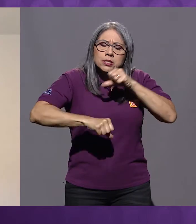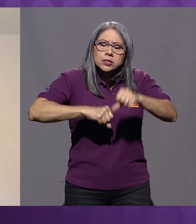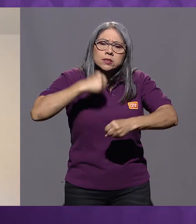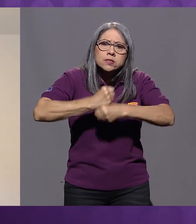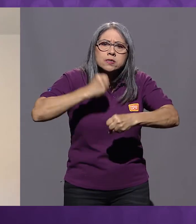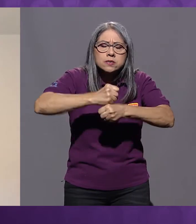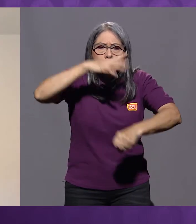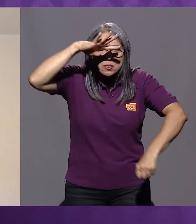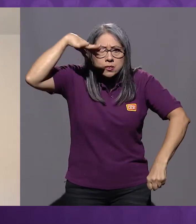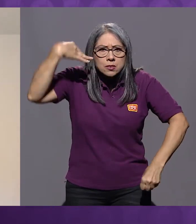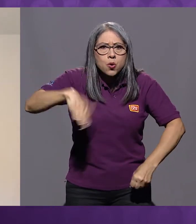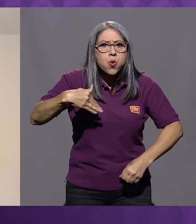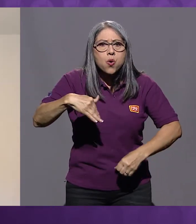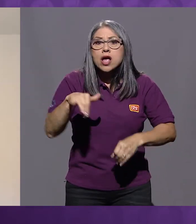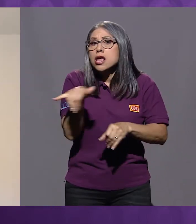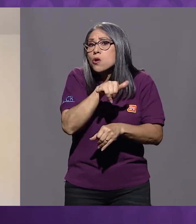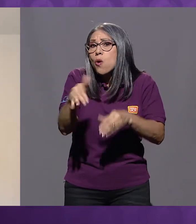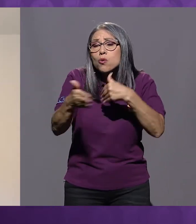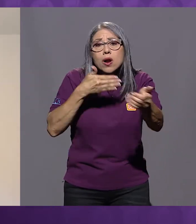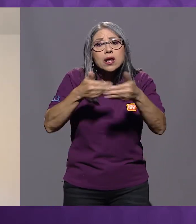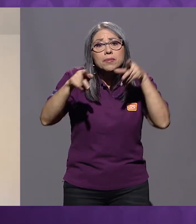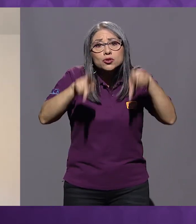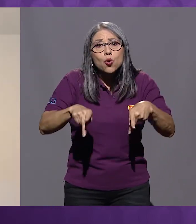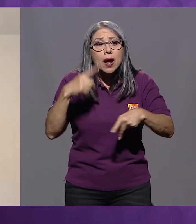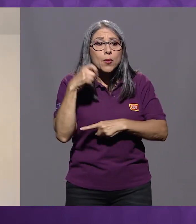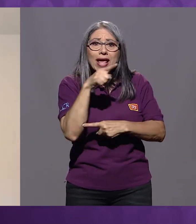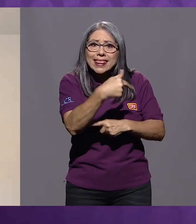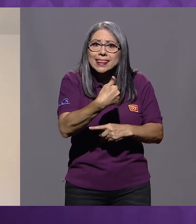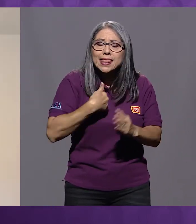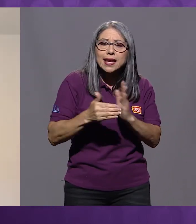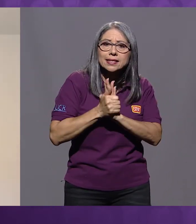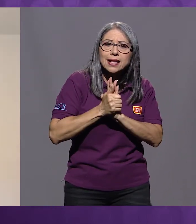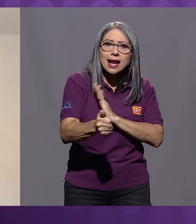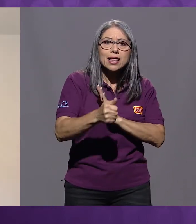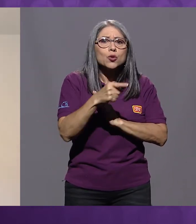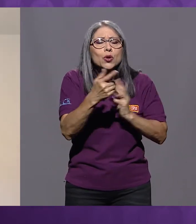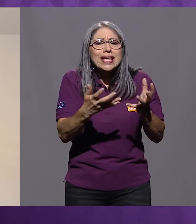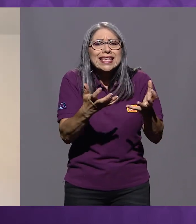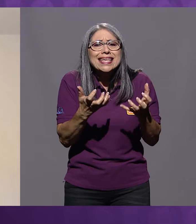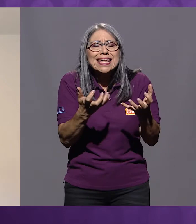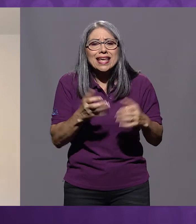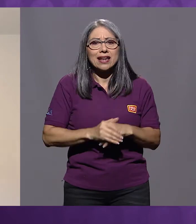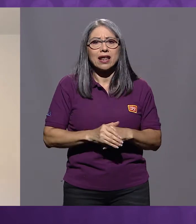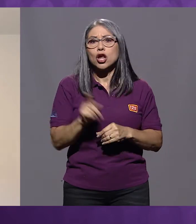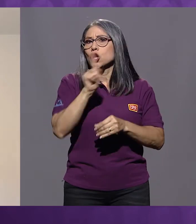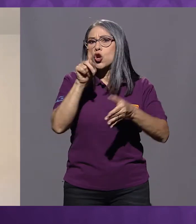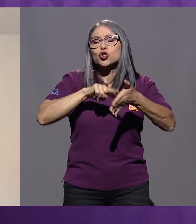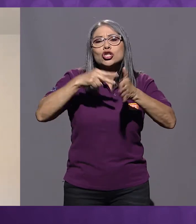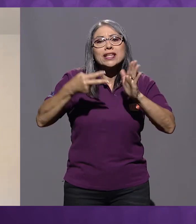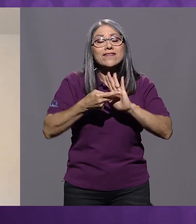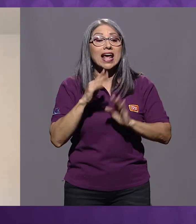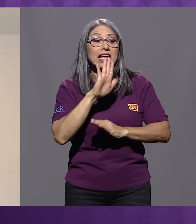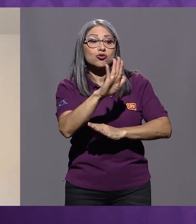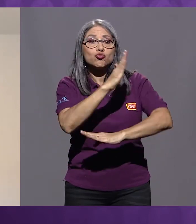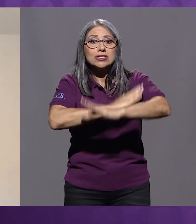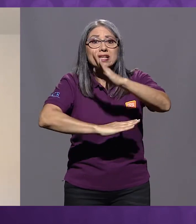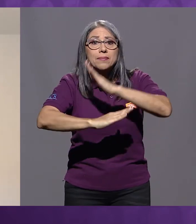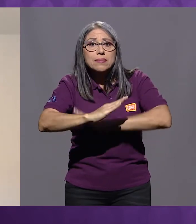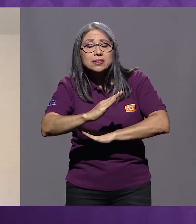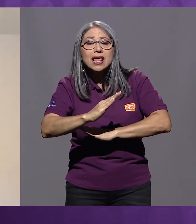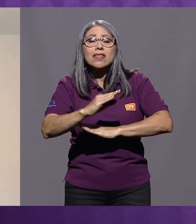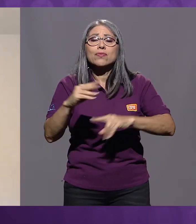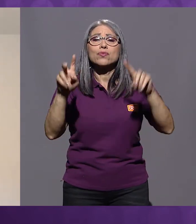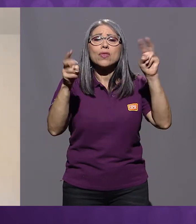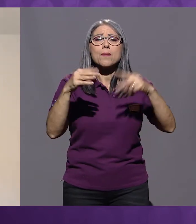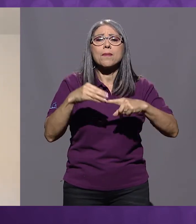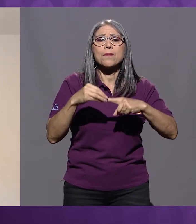tenga discapacidad, porque tiene un talento, porque tiene las ganas de llegar a donde ha llegado, no que la discapacidad sea